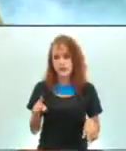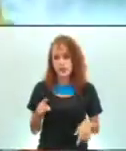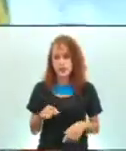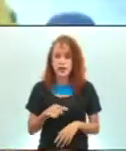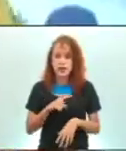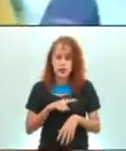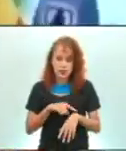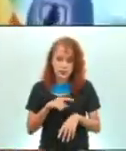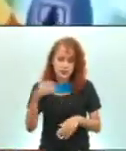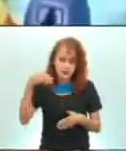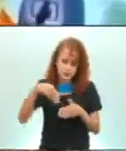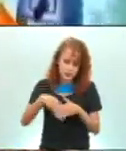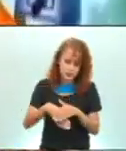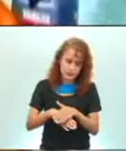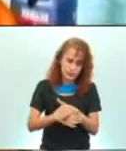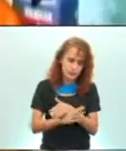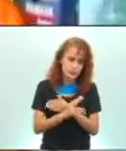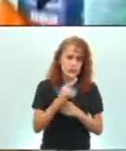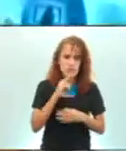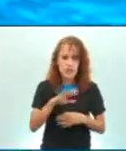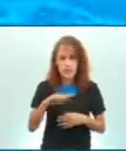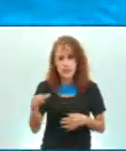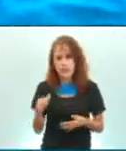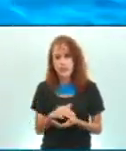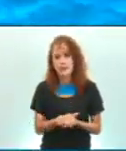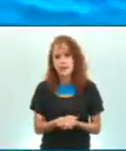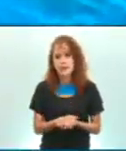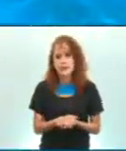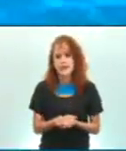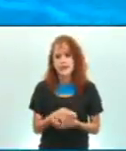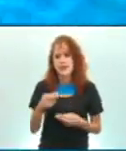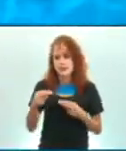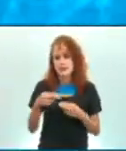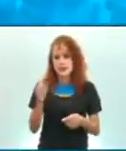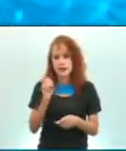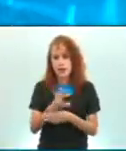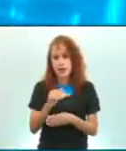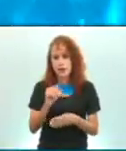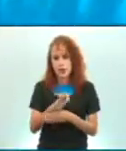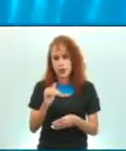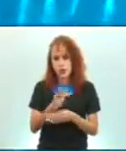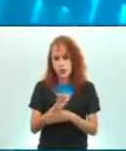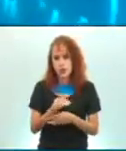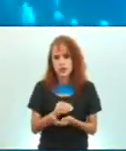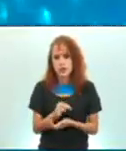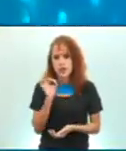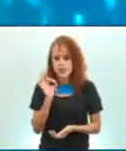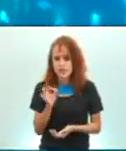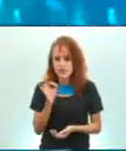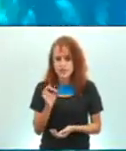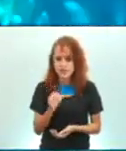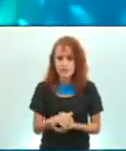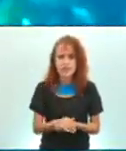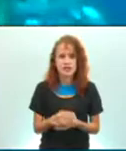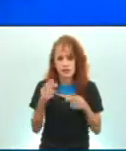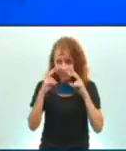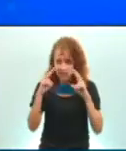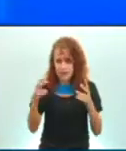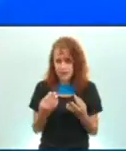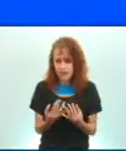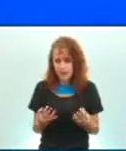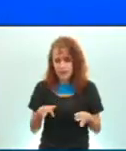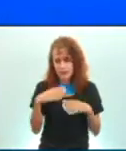Mientras la intrusión marina amenaza con penetrar más tierra adentro, cerca de las costas sigue el debate por la vida de muchos